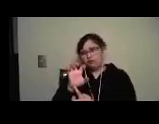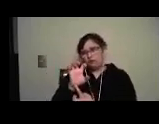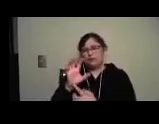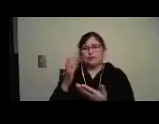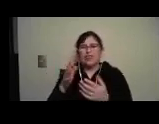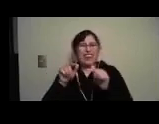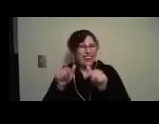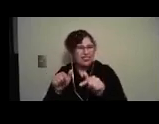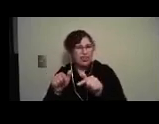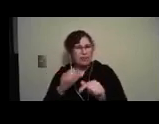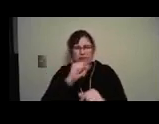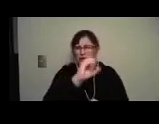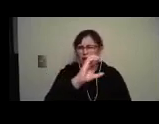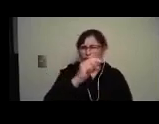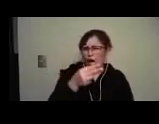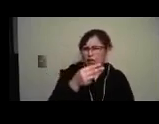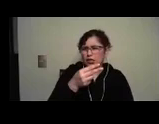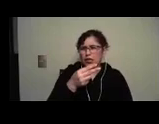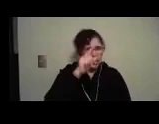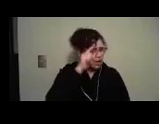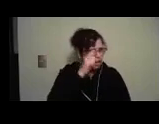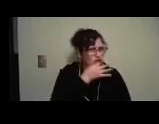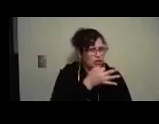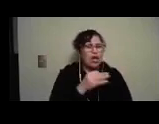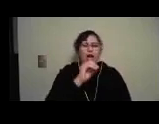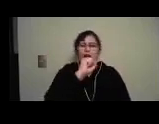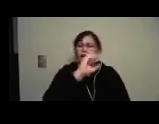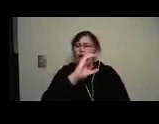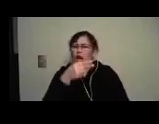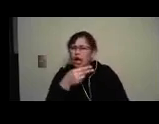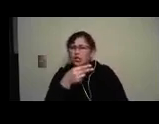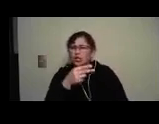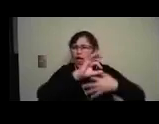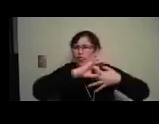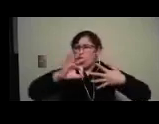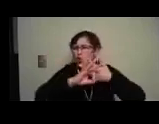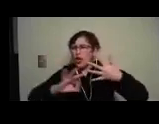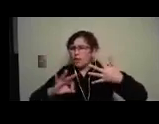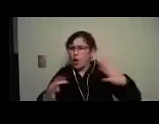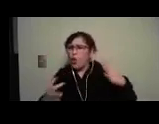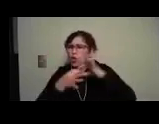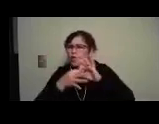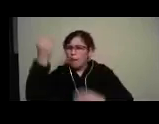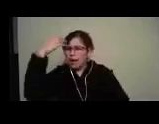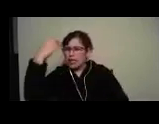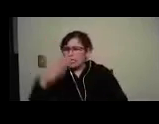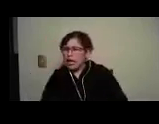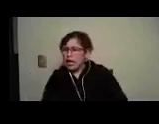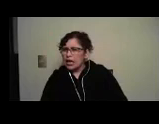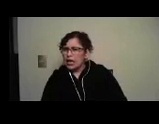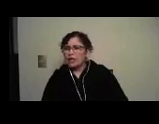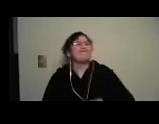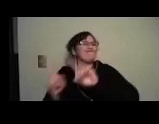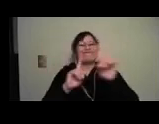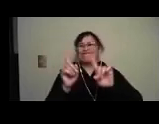al aprendizaje o no? Era el sí, o sea, neurotransmisor. en general el aprendizaje está más asociado al